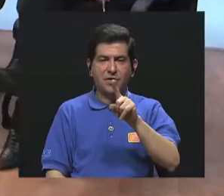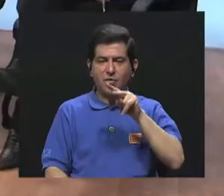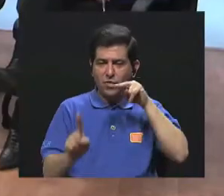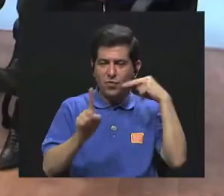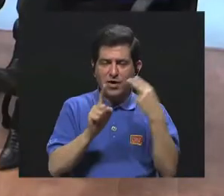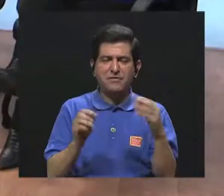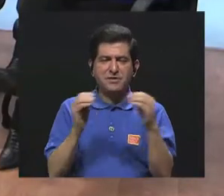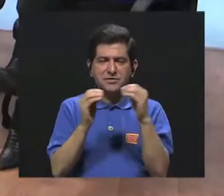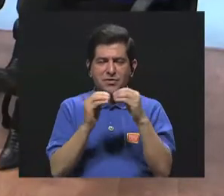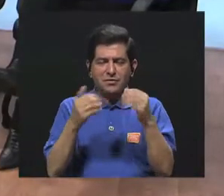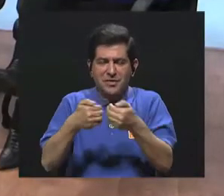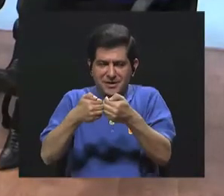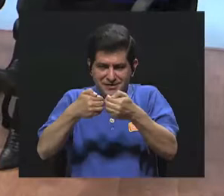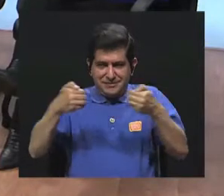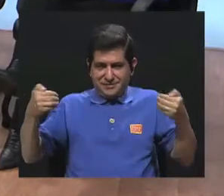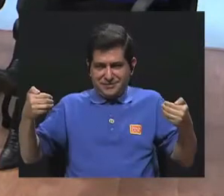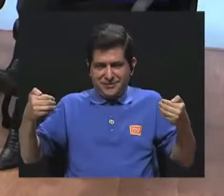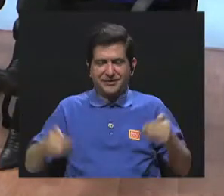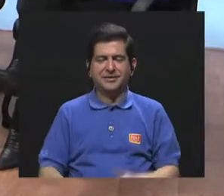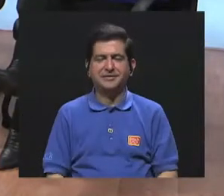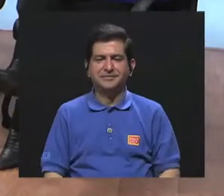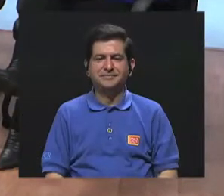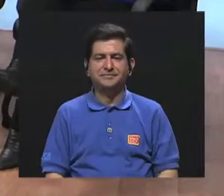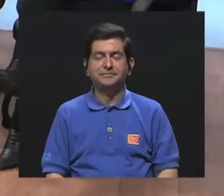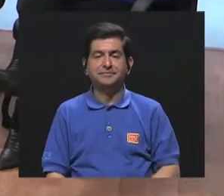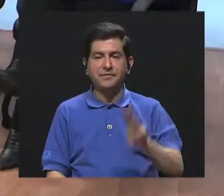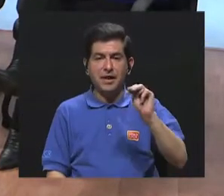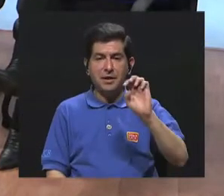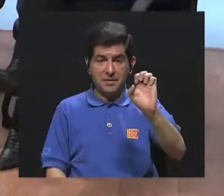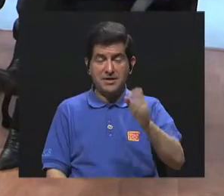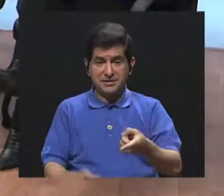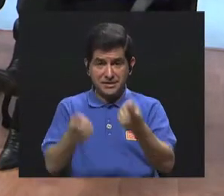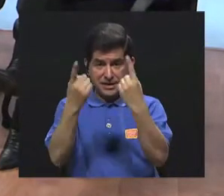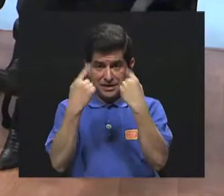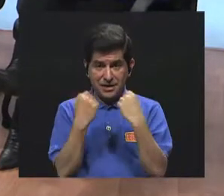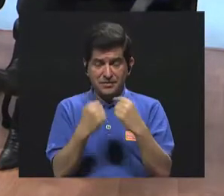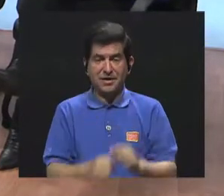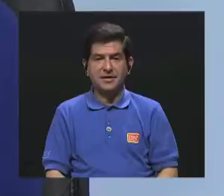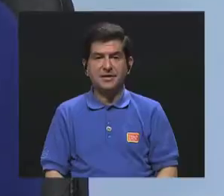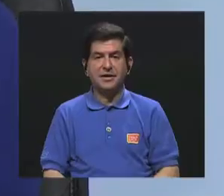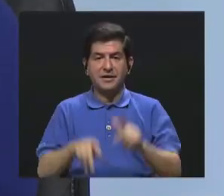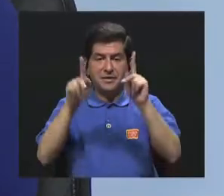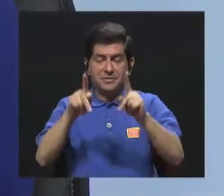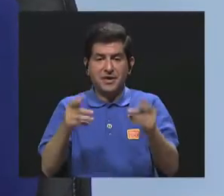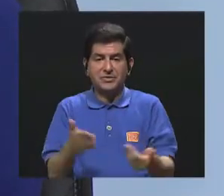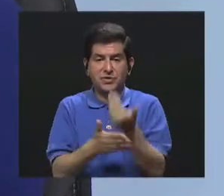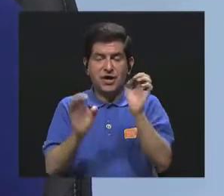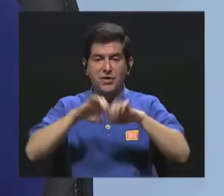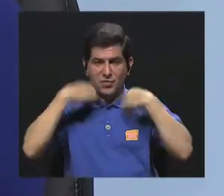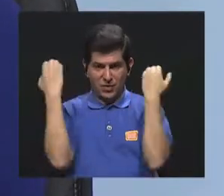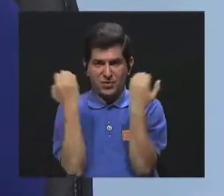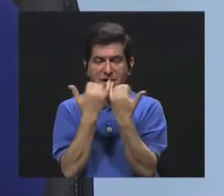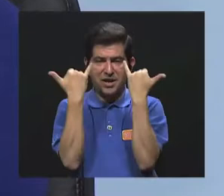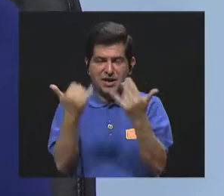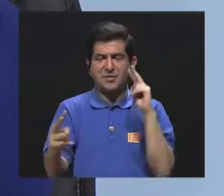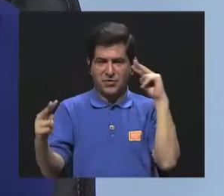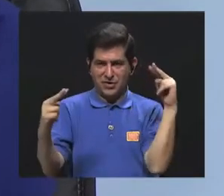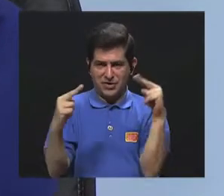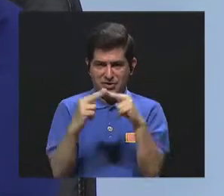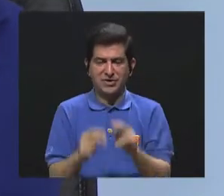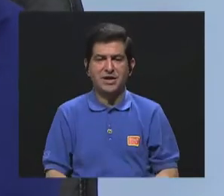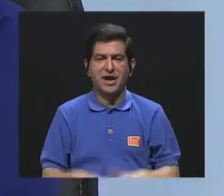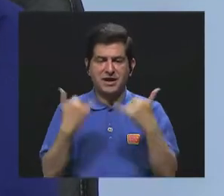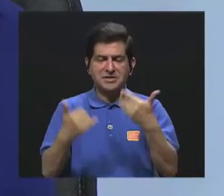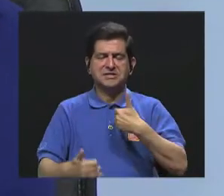eso es, y tomar distancia, digamos. Sí, pues en este caso, Marcela venía a ser, digamos, la nueva a un equipo que ya se conocían, ustedes ya habían